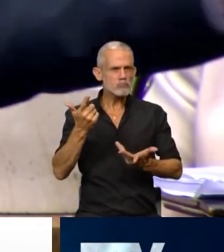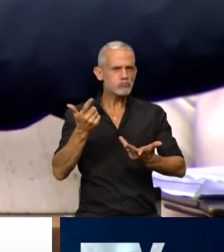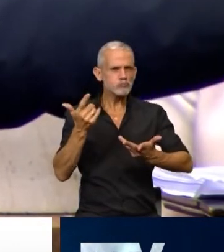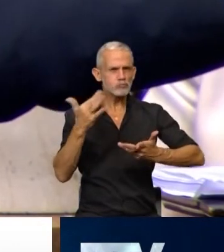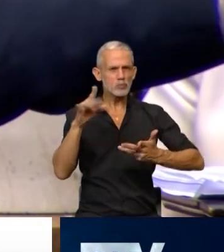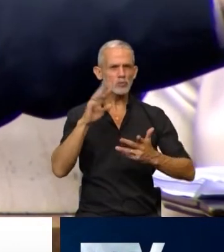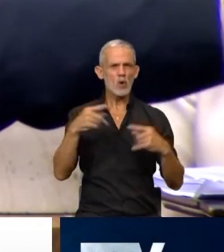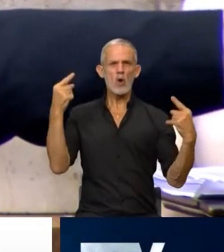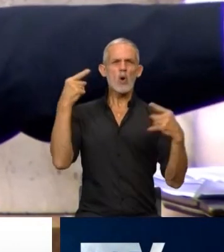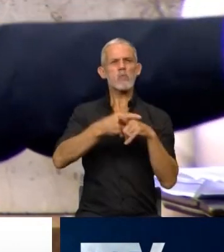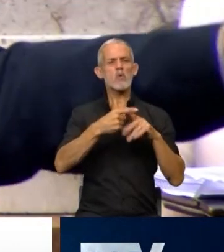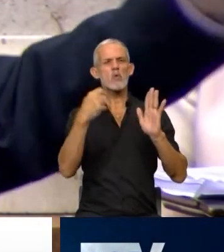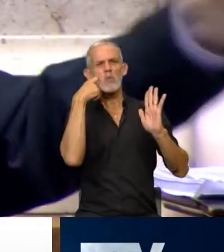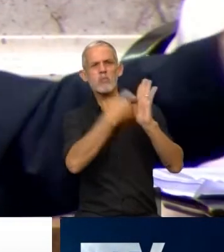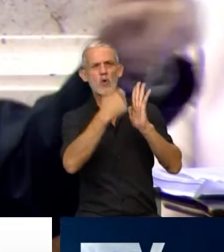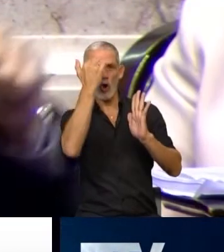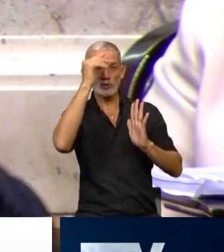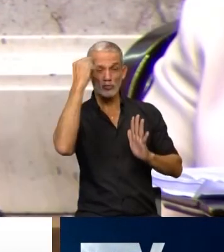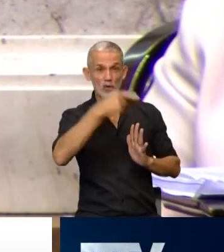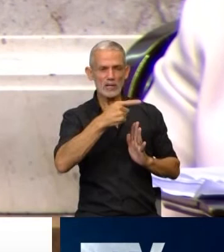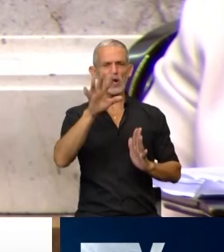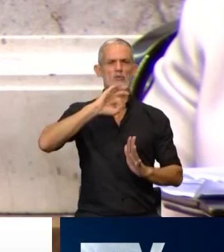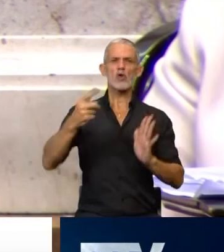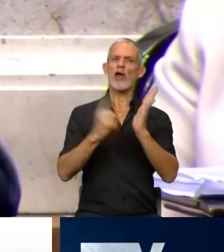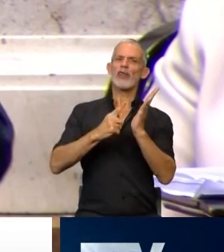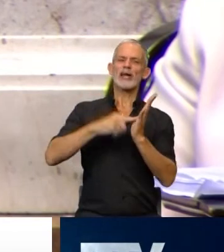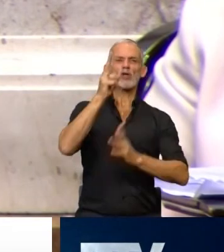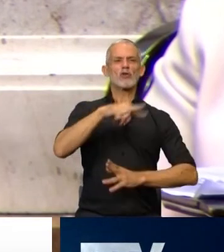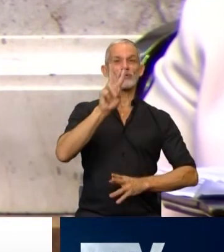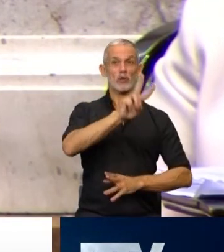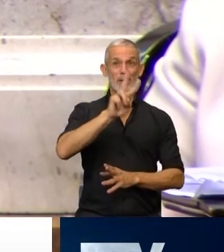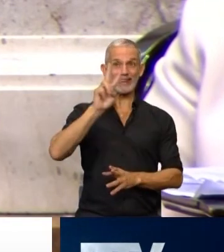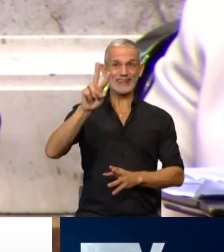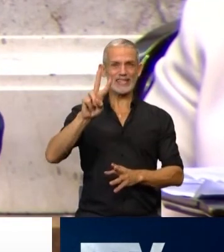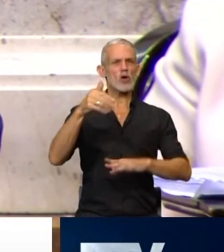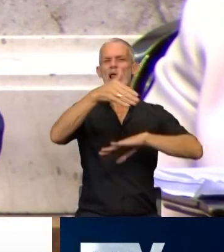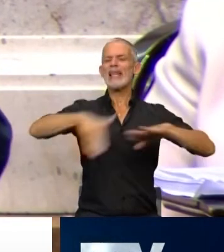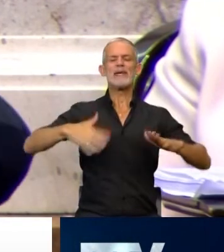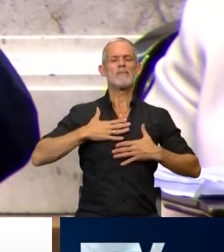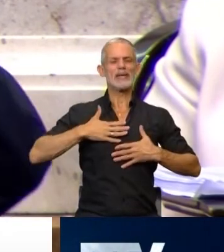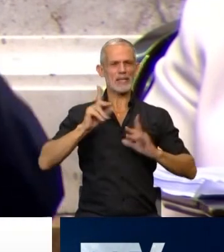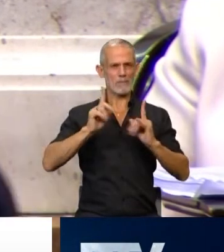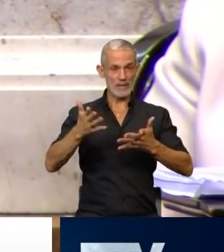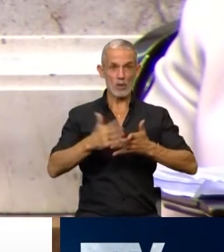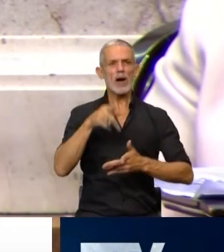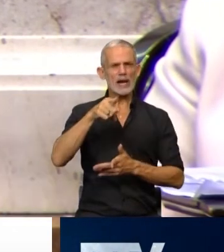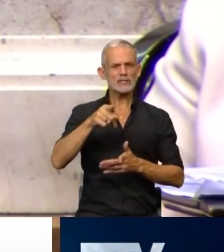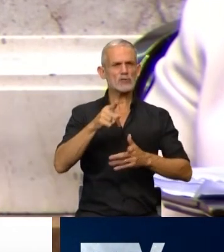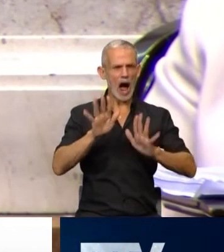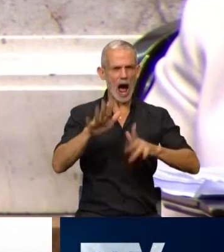hubo afrenta a la Constitución, nosotros con el decreto 222 nos autolimitamos. Este es el